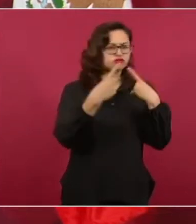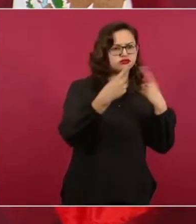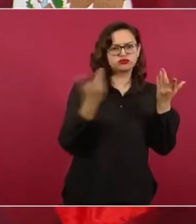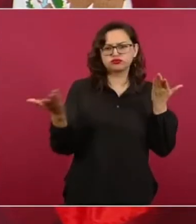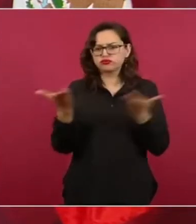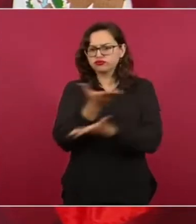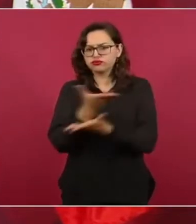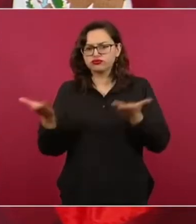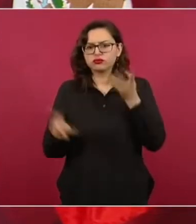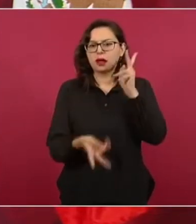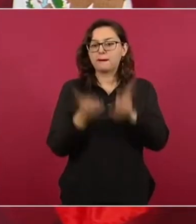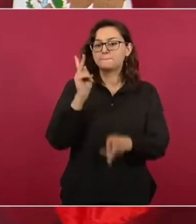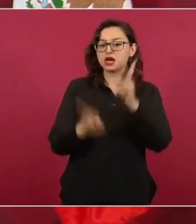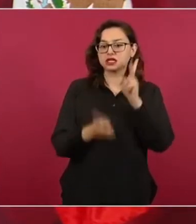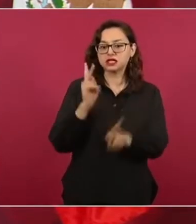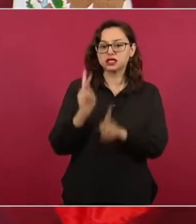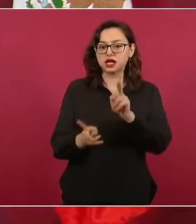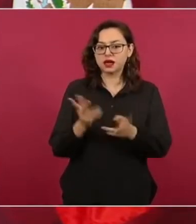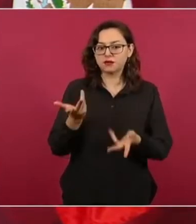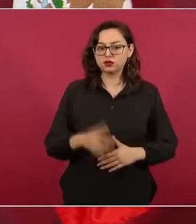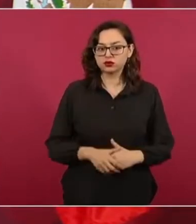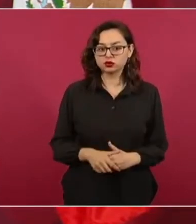Se ha establecido